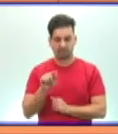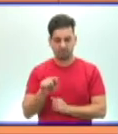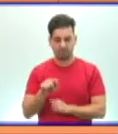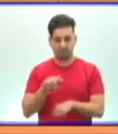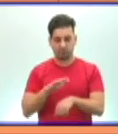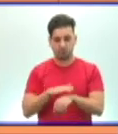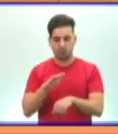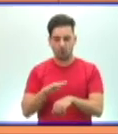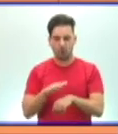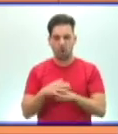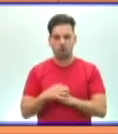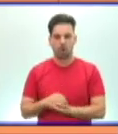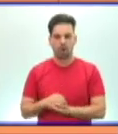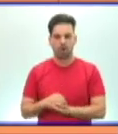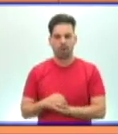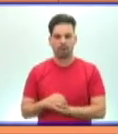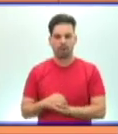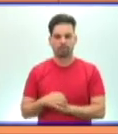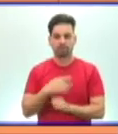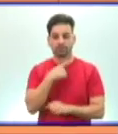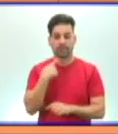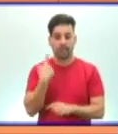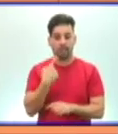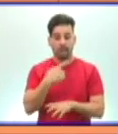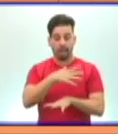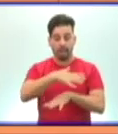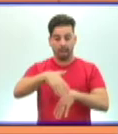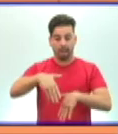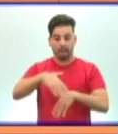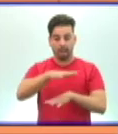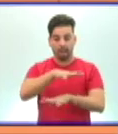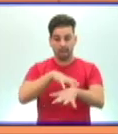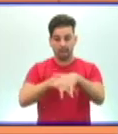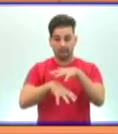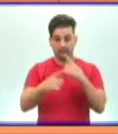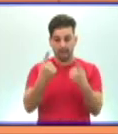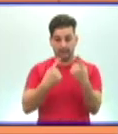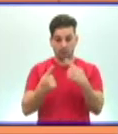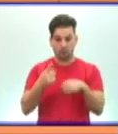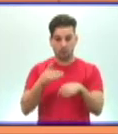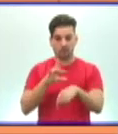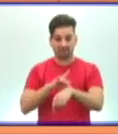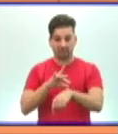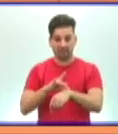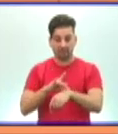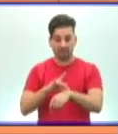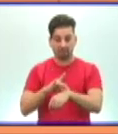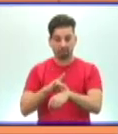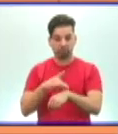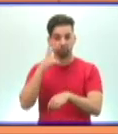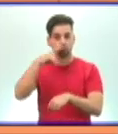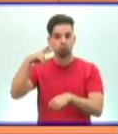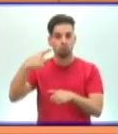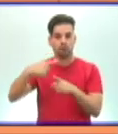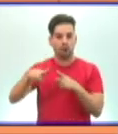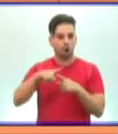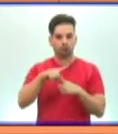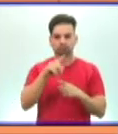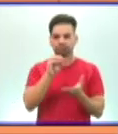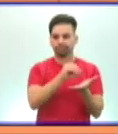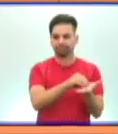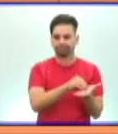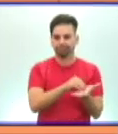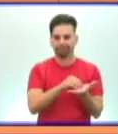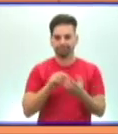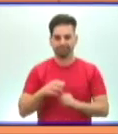pueden ser letales a los seres humanos. El tráfico de especies silvestres y de carnes de animales